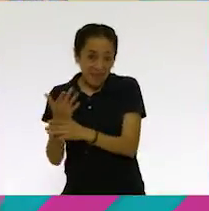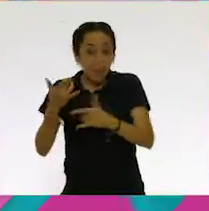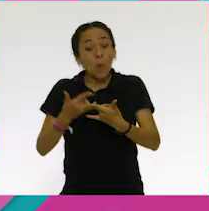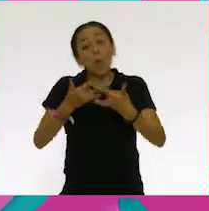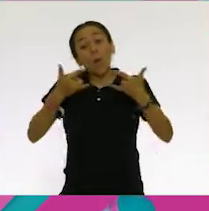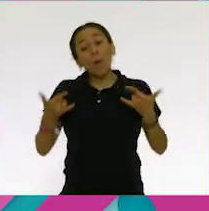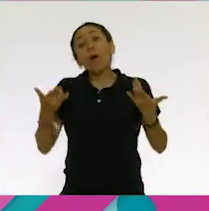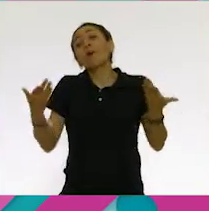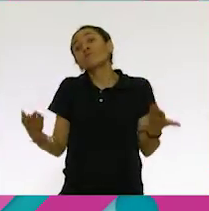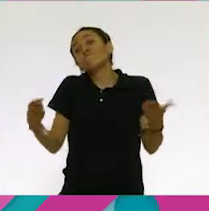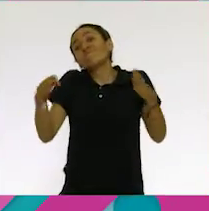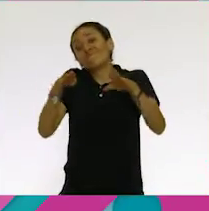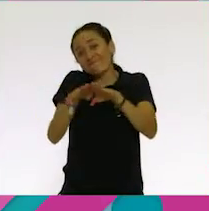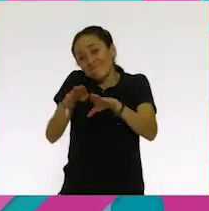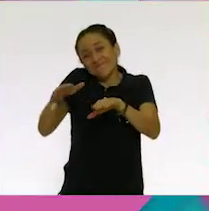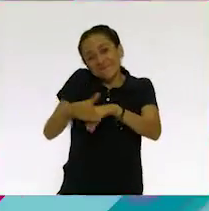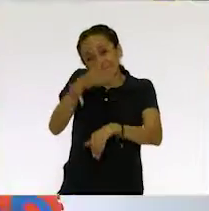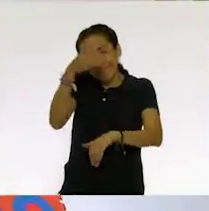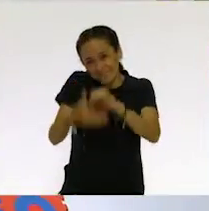fin.